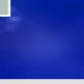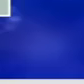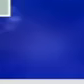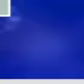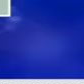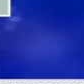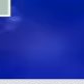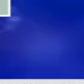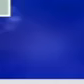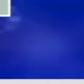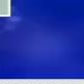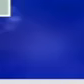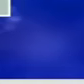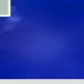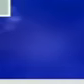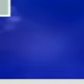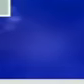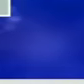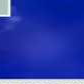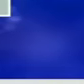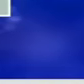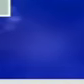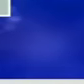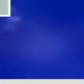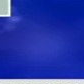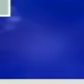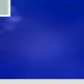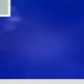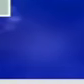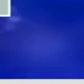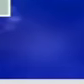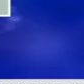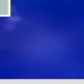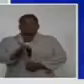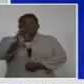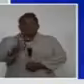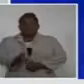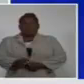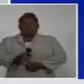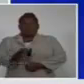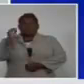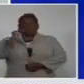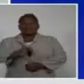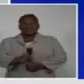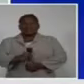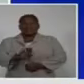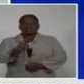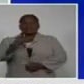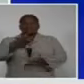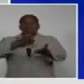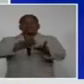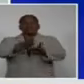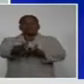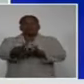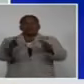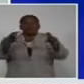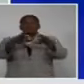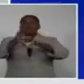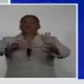que realmente sabe que tiene que seguir con todas las consejos de defensa, con toda la